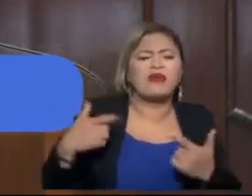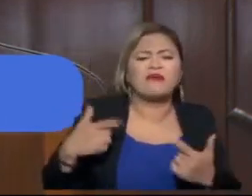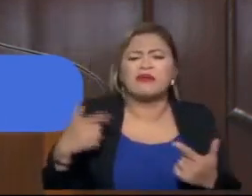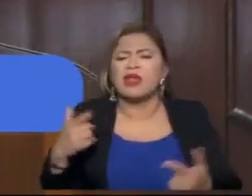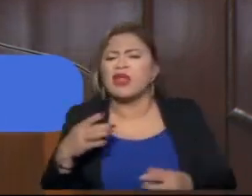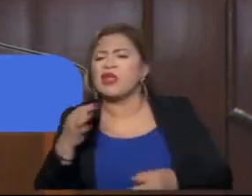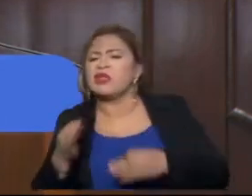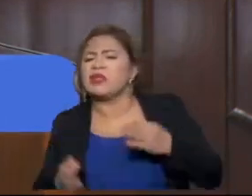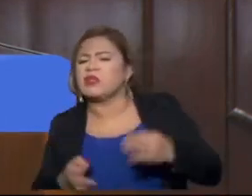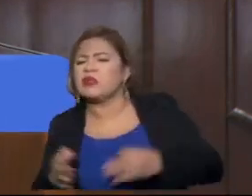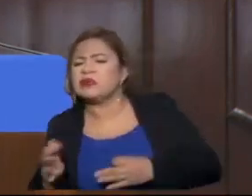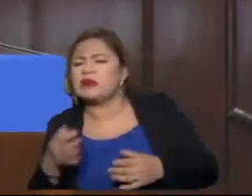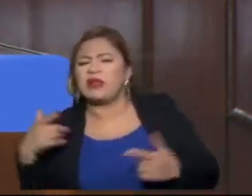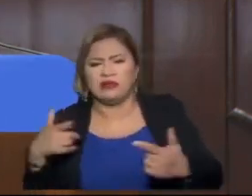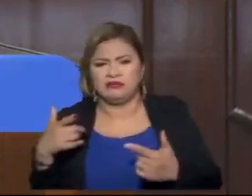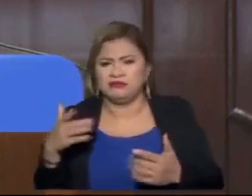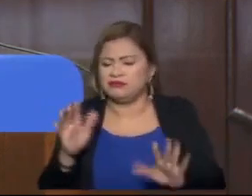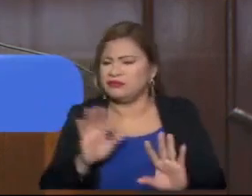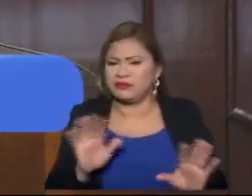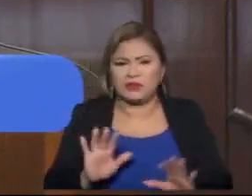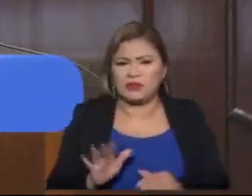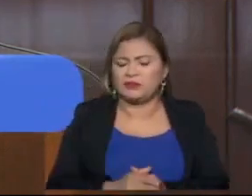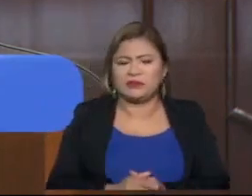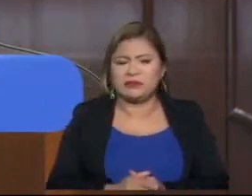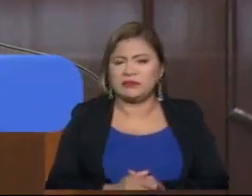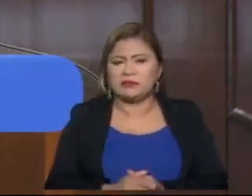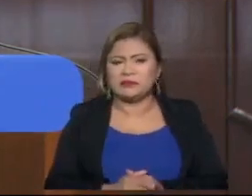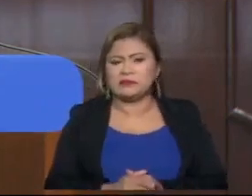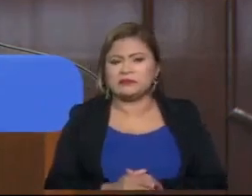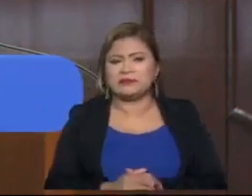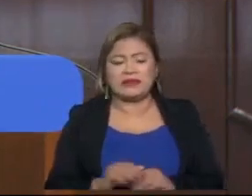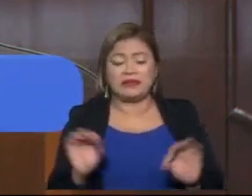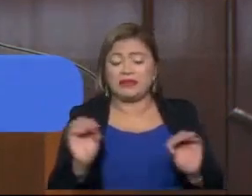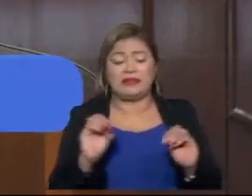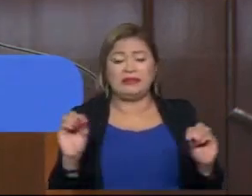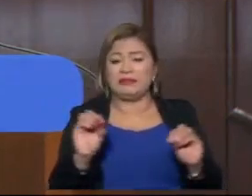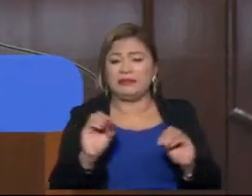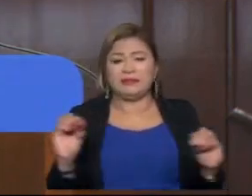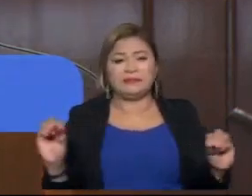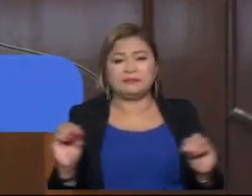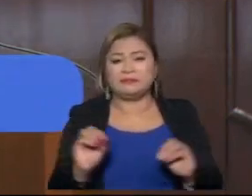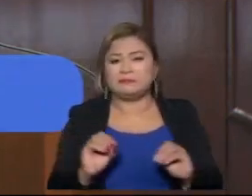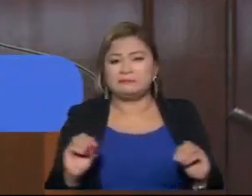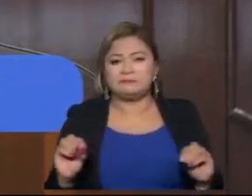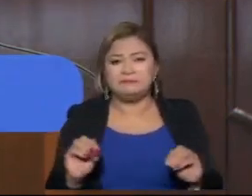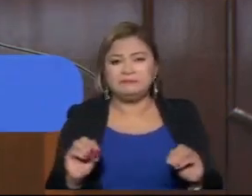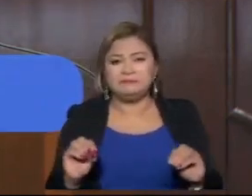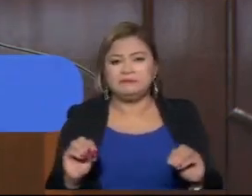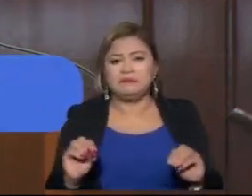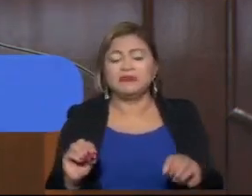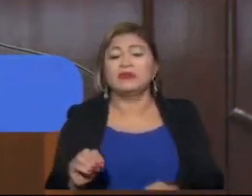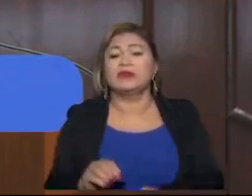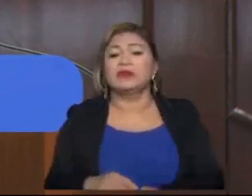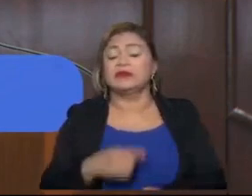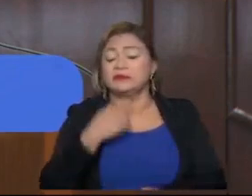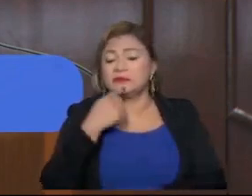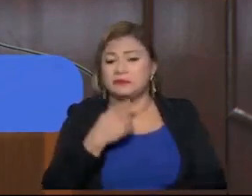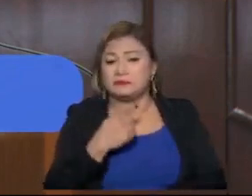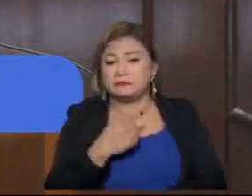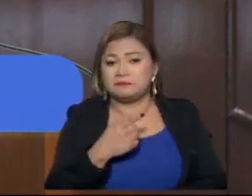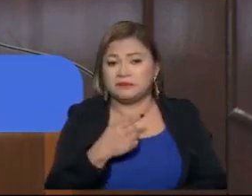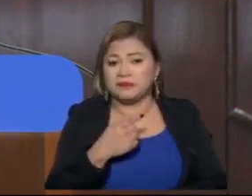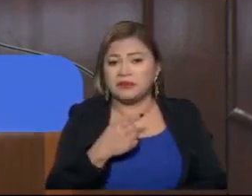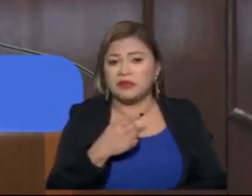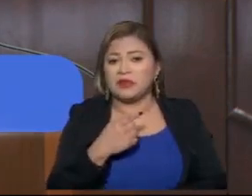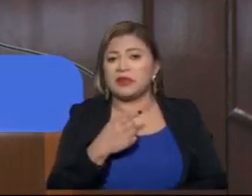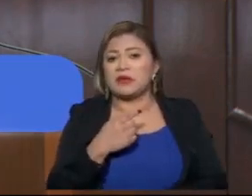una noticia o cuestionar una línea editorial, tuvieran